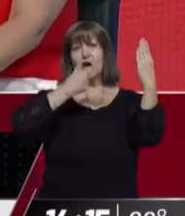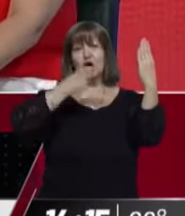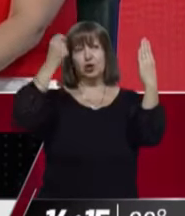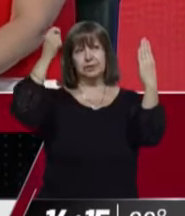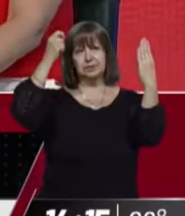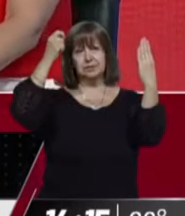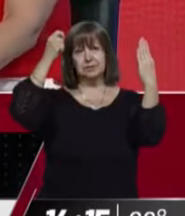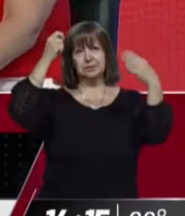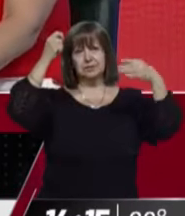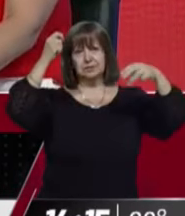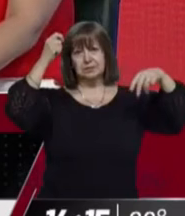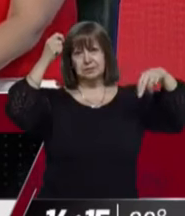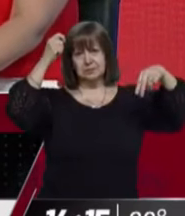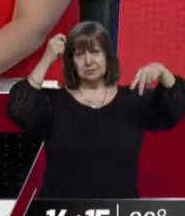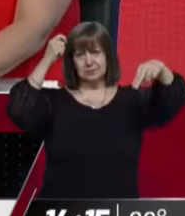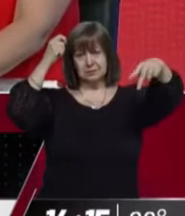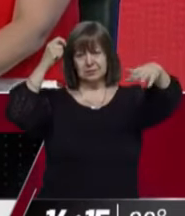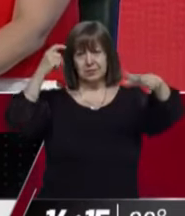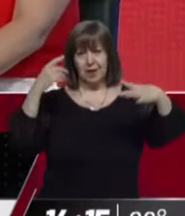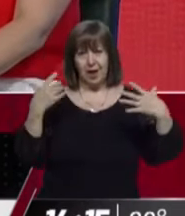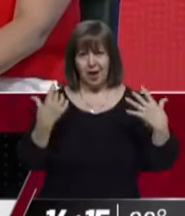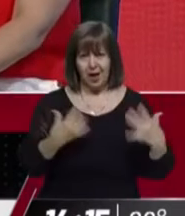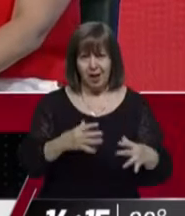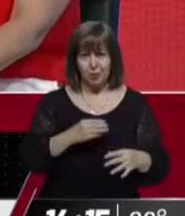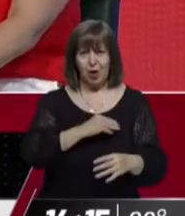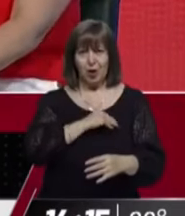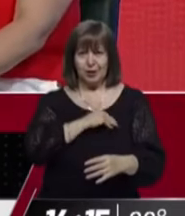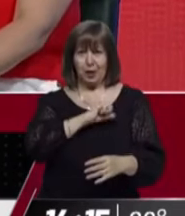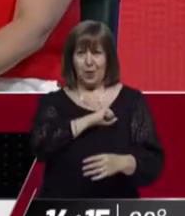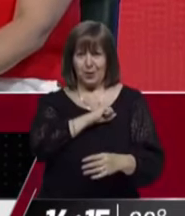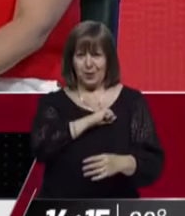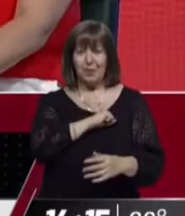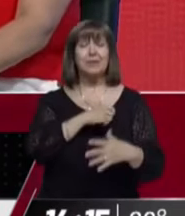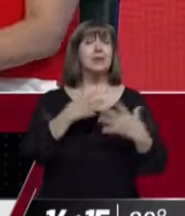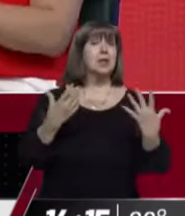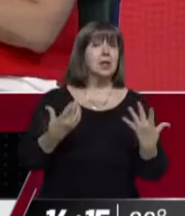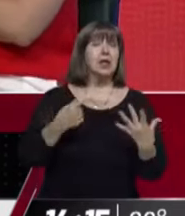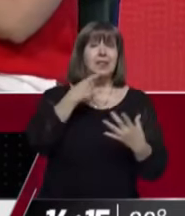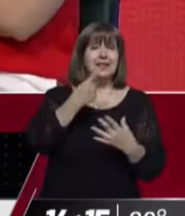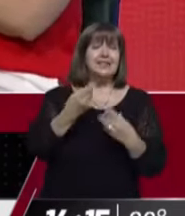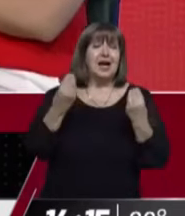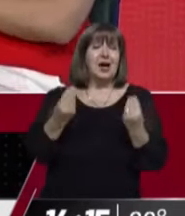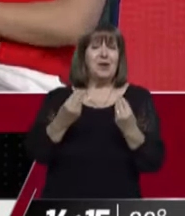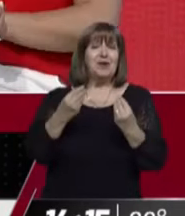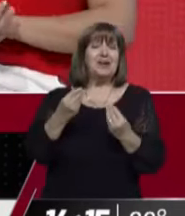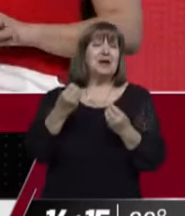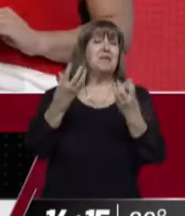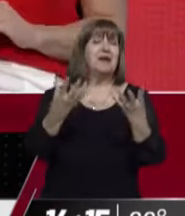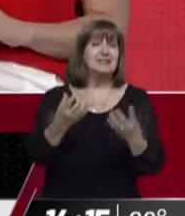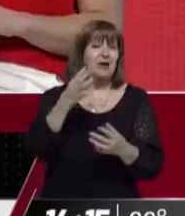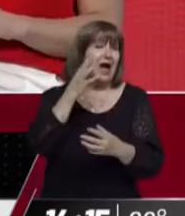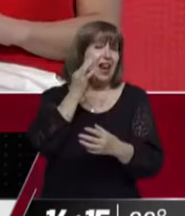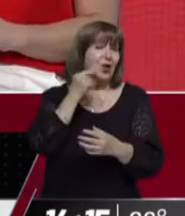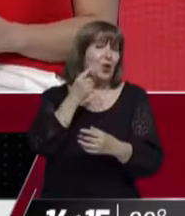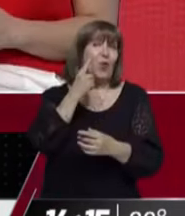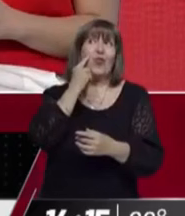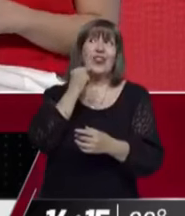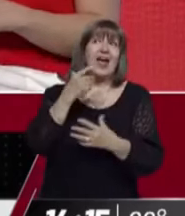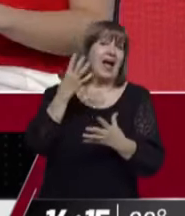que te ha pasado en una cancha, que vos decís esto, a ver, fue insólito. Llegaste, lo contaste a la familia, dijiste esto, a ver, no lo puedo creer.